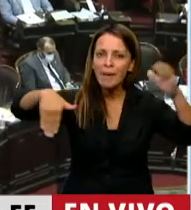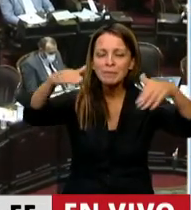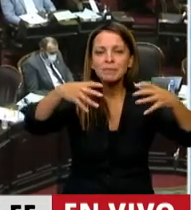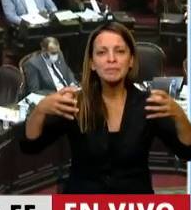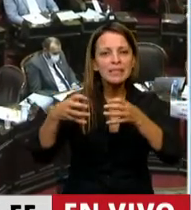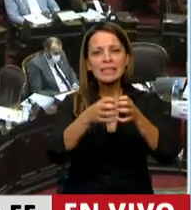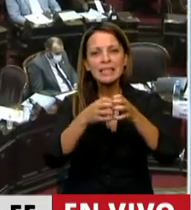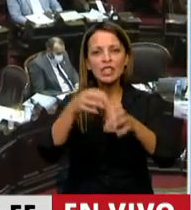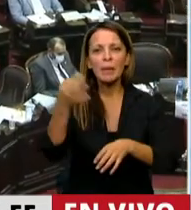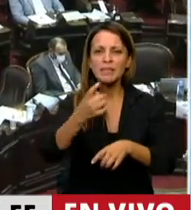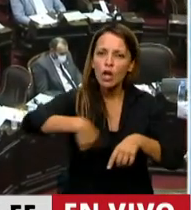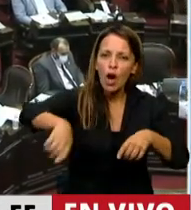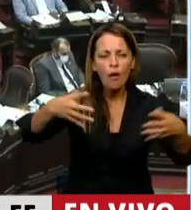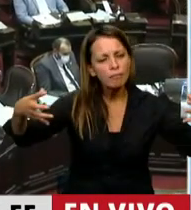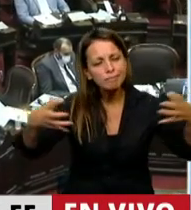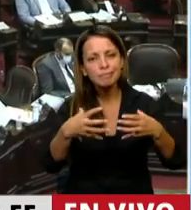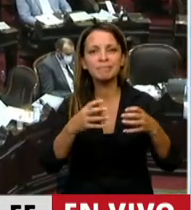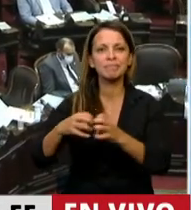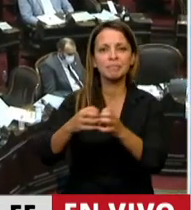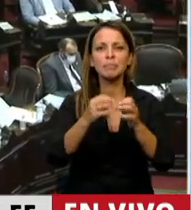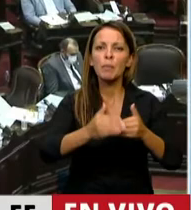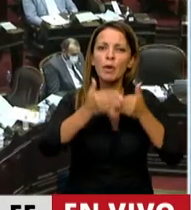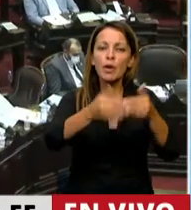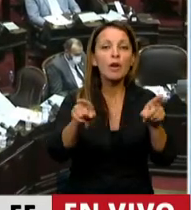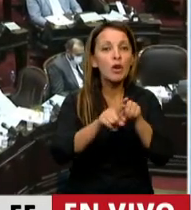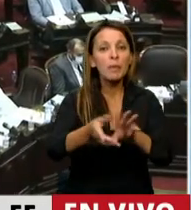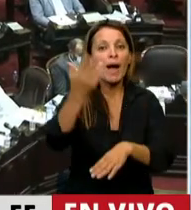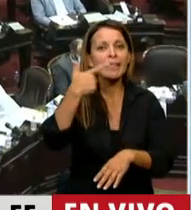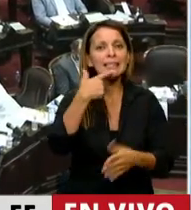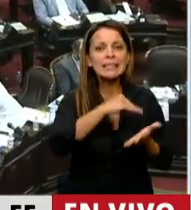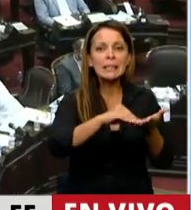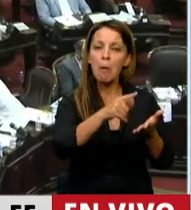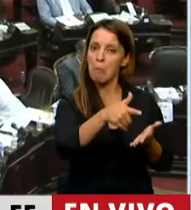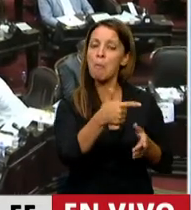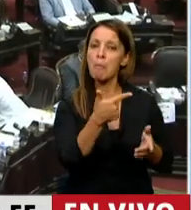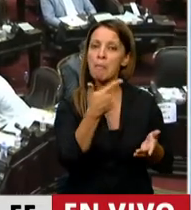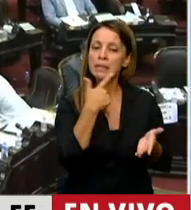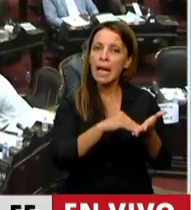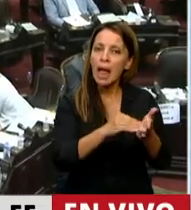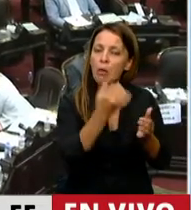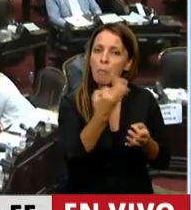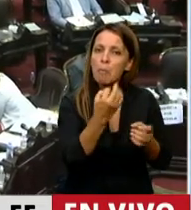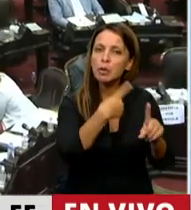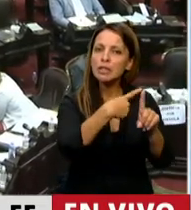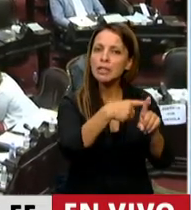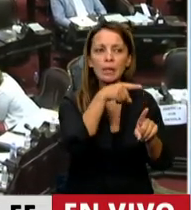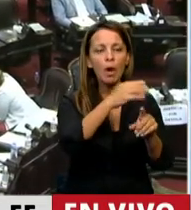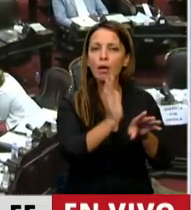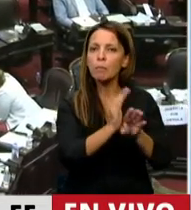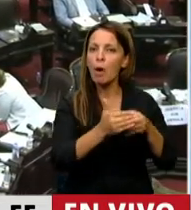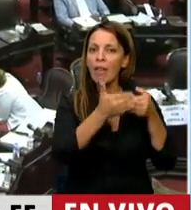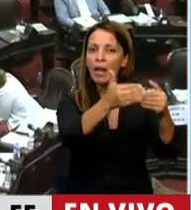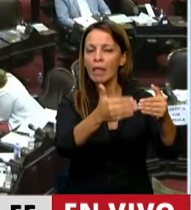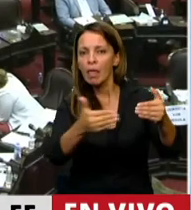entre todos los bloques y prorroguemos lo que ya hizo el Senado de la Nación de manera muy positiva. El Senado de la Nación está por